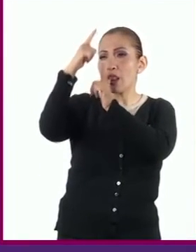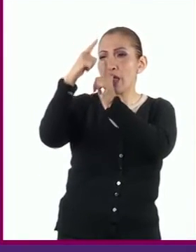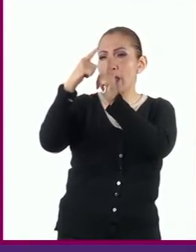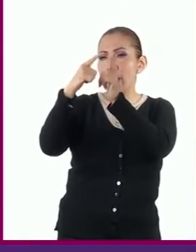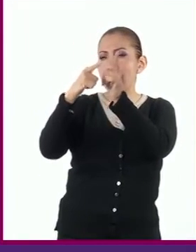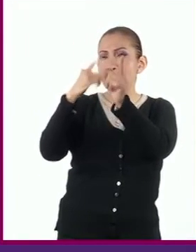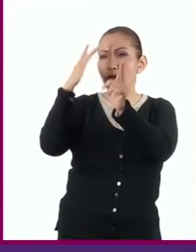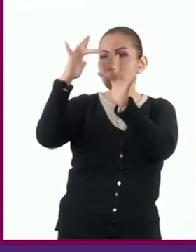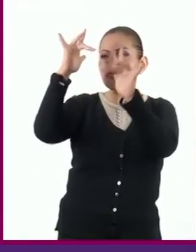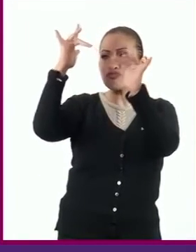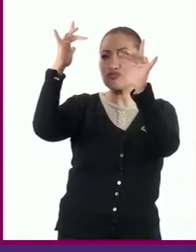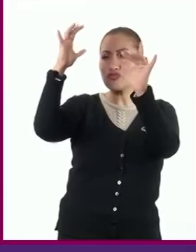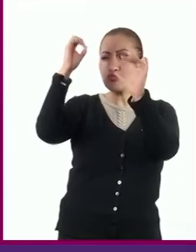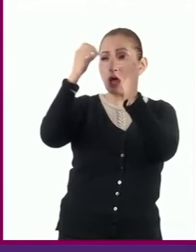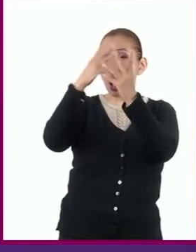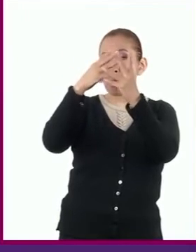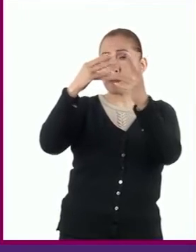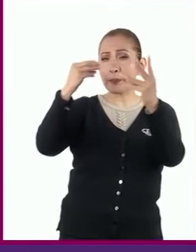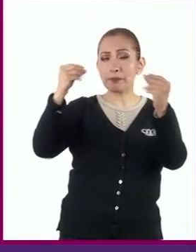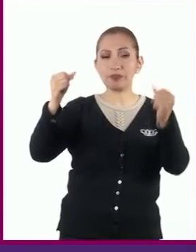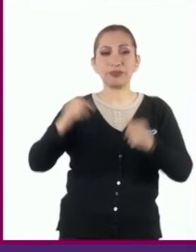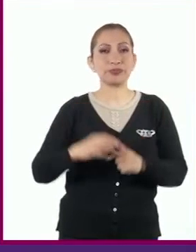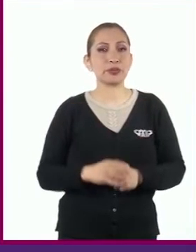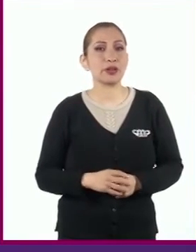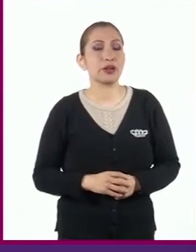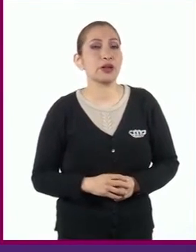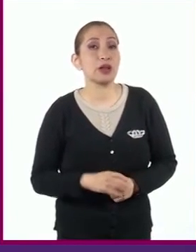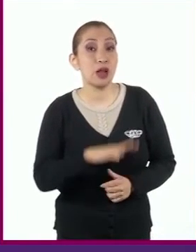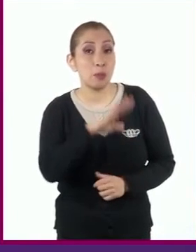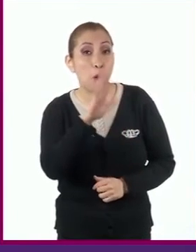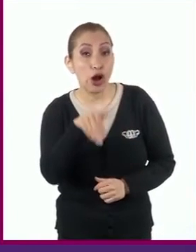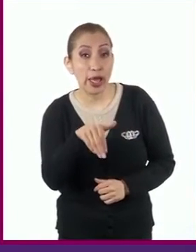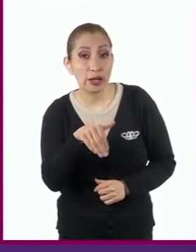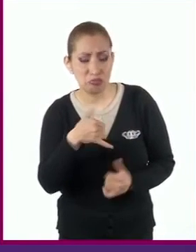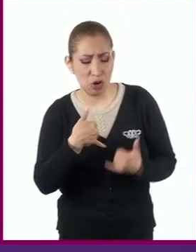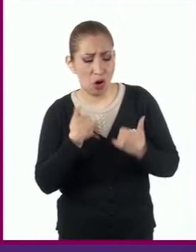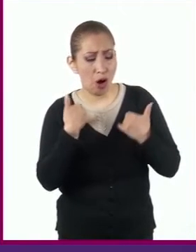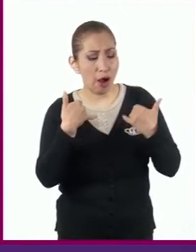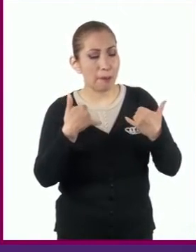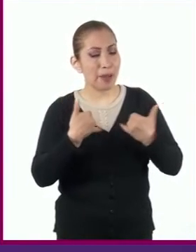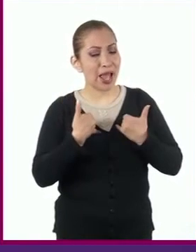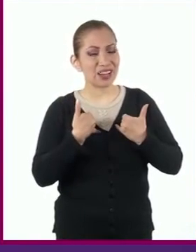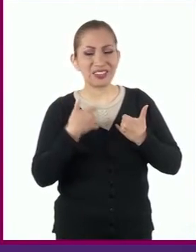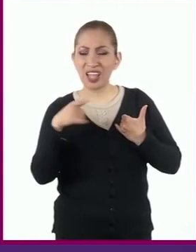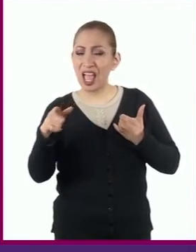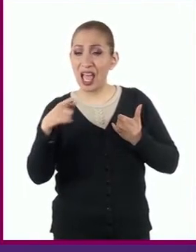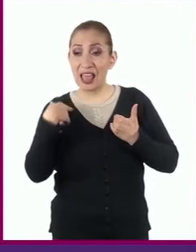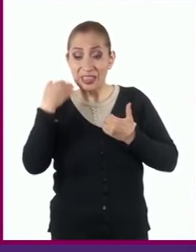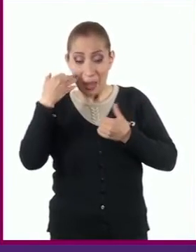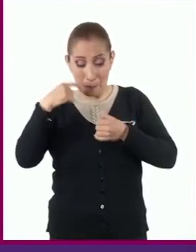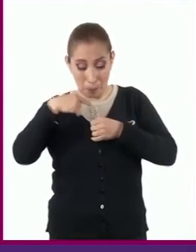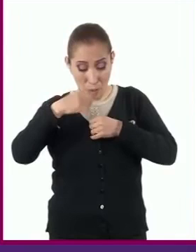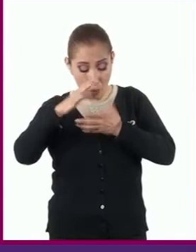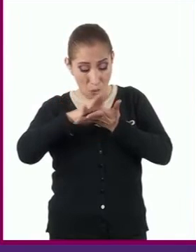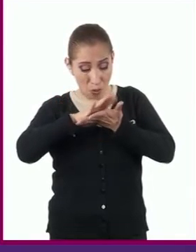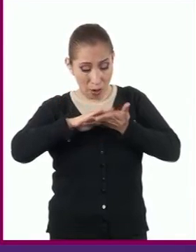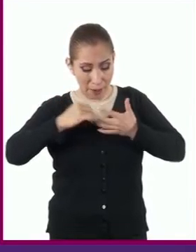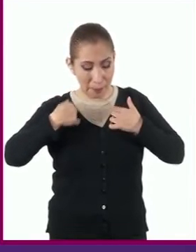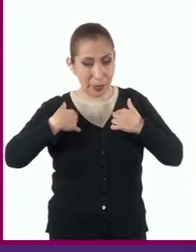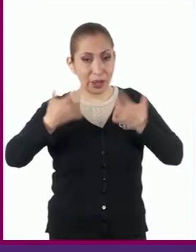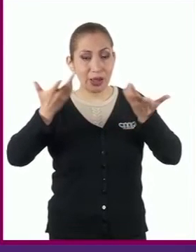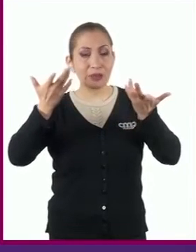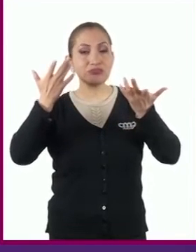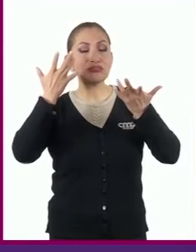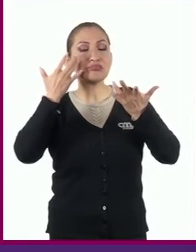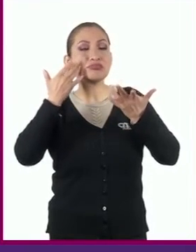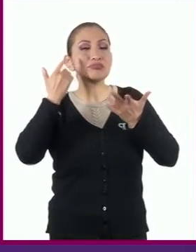muy luminoso que se pierde. Morir, y joven, antes que destruya el tiempo, aleve la gentil